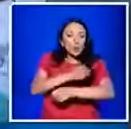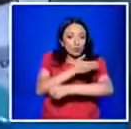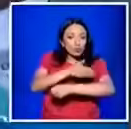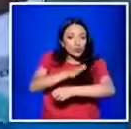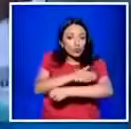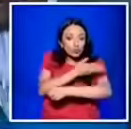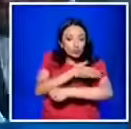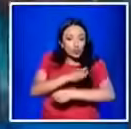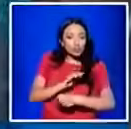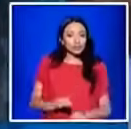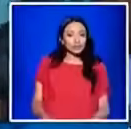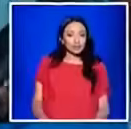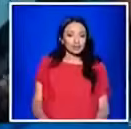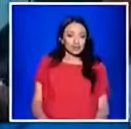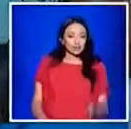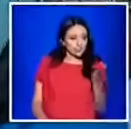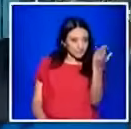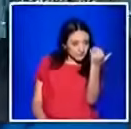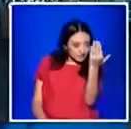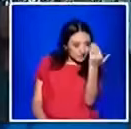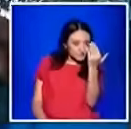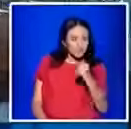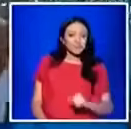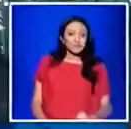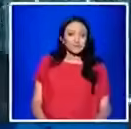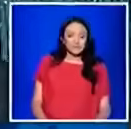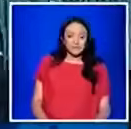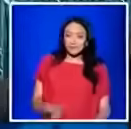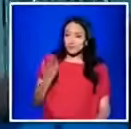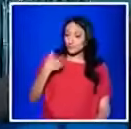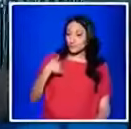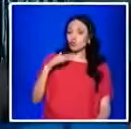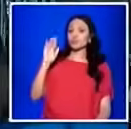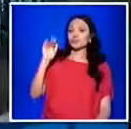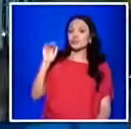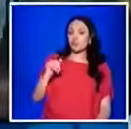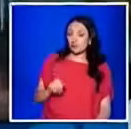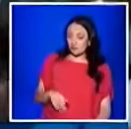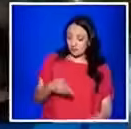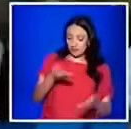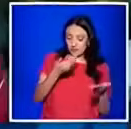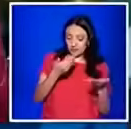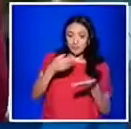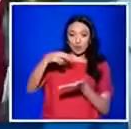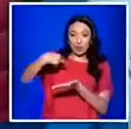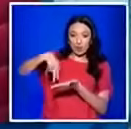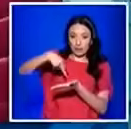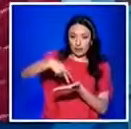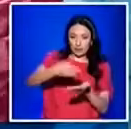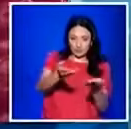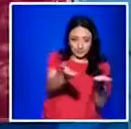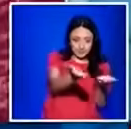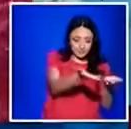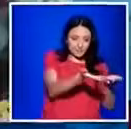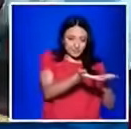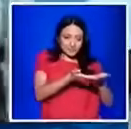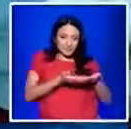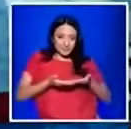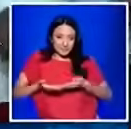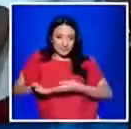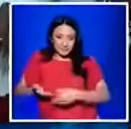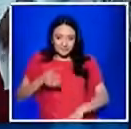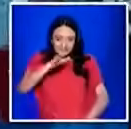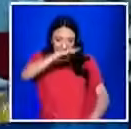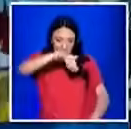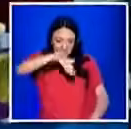Póngale la musiquita. Venga, le van a sacar a bailar en este momento. Nos vamos a despedir. Solo con el pasito de baile nos despedimos. Venga. Venga por acá, por